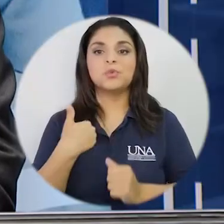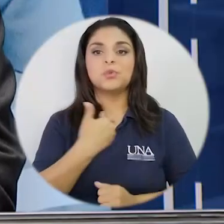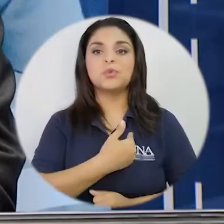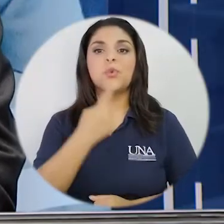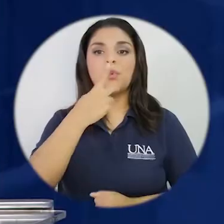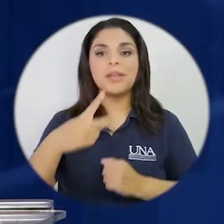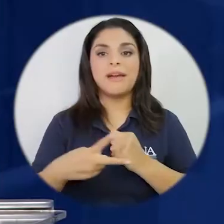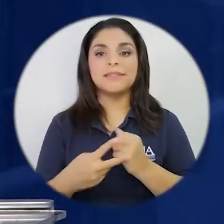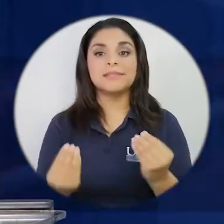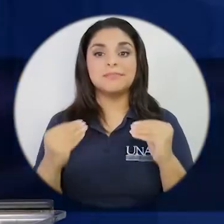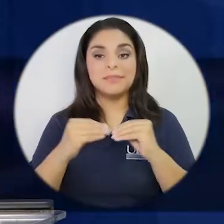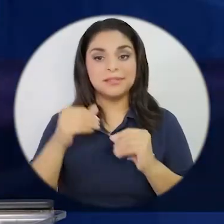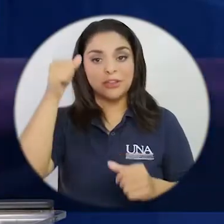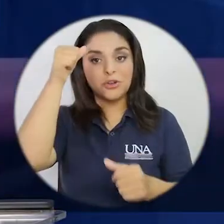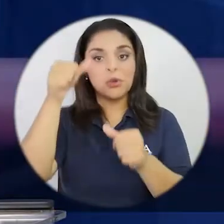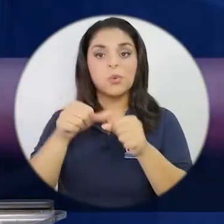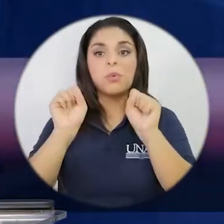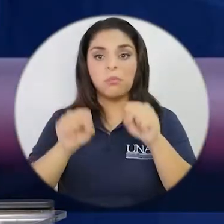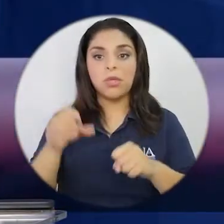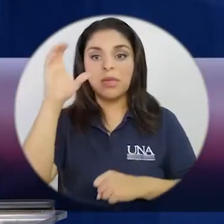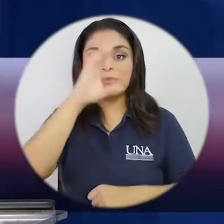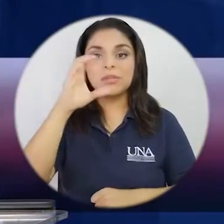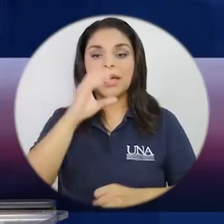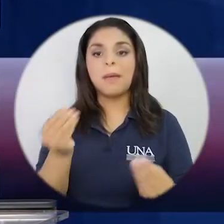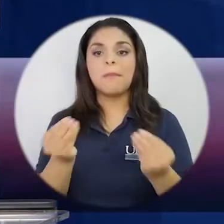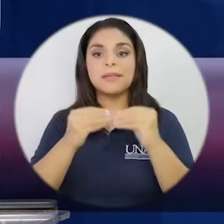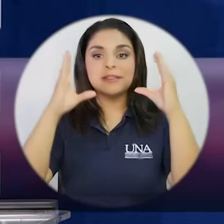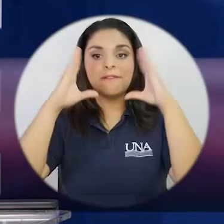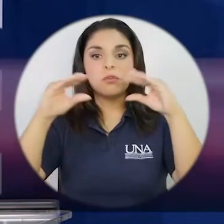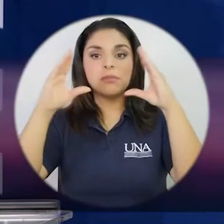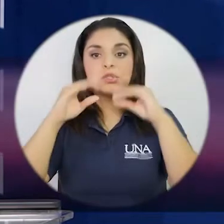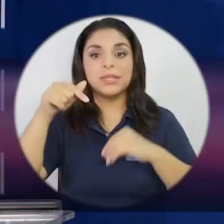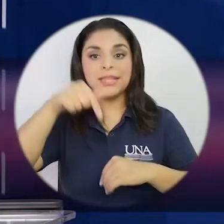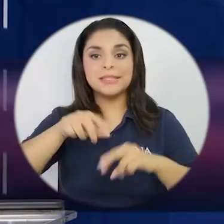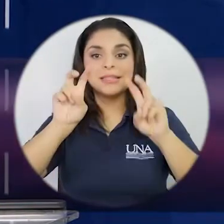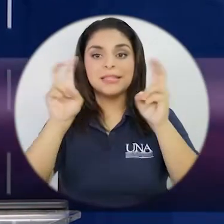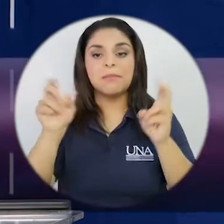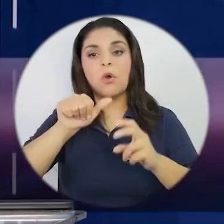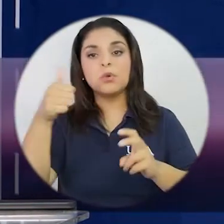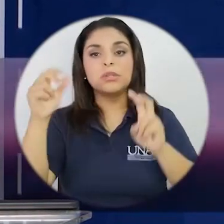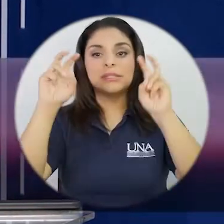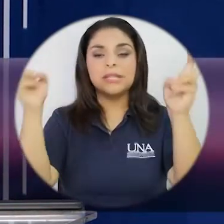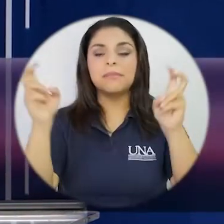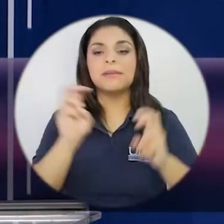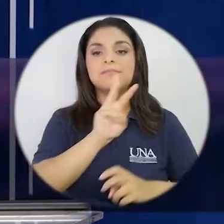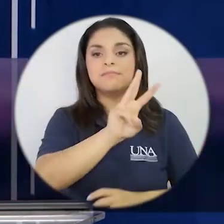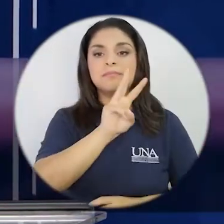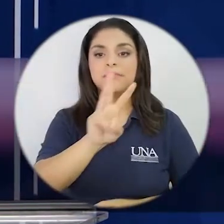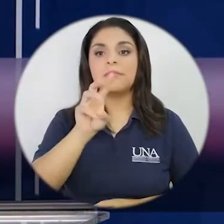con nosotros una vez más. Les recuerdo que puede buscar más información sobre este y otros temas en